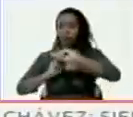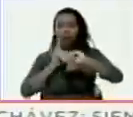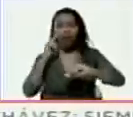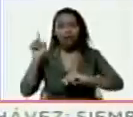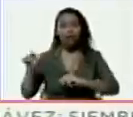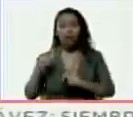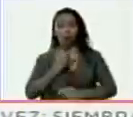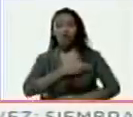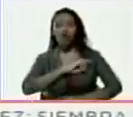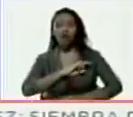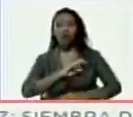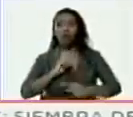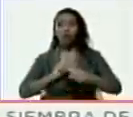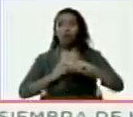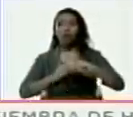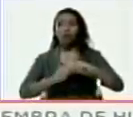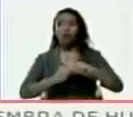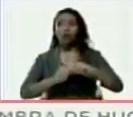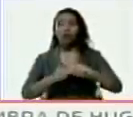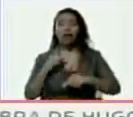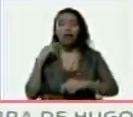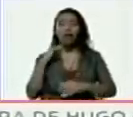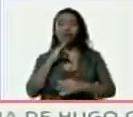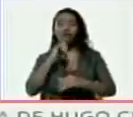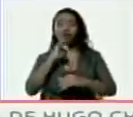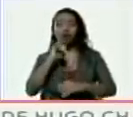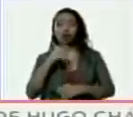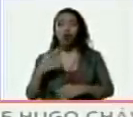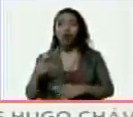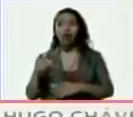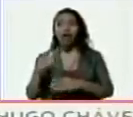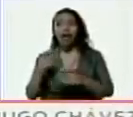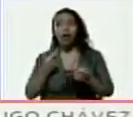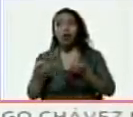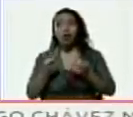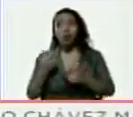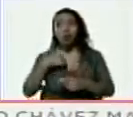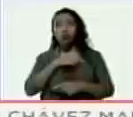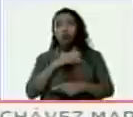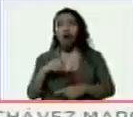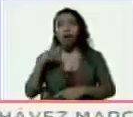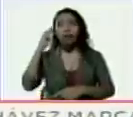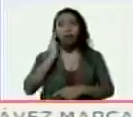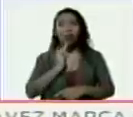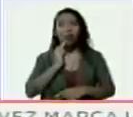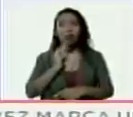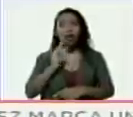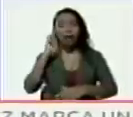como falso positivo. Es la información que manejamos desde la sala de prensa Simón Bolívar en el Palacio